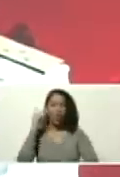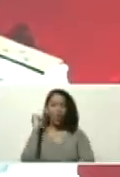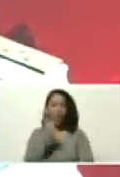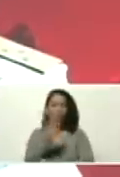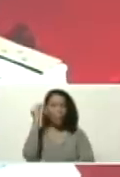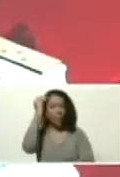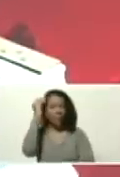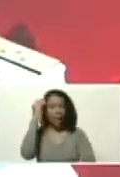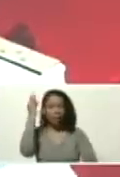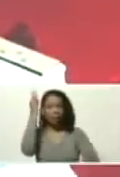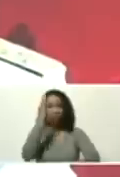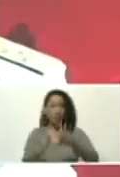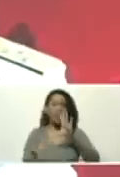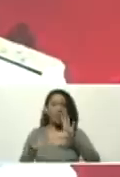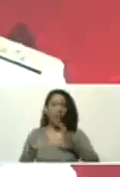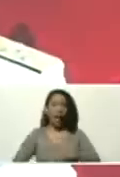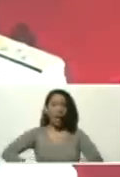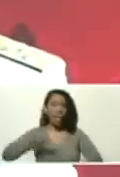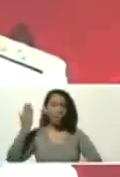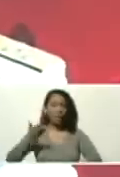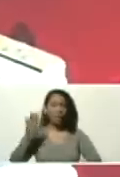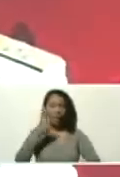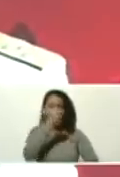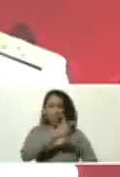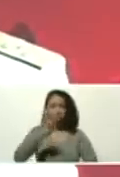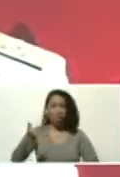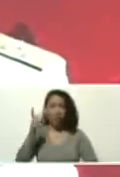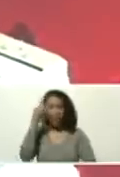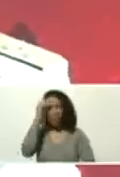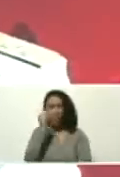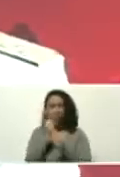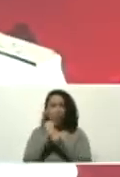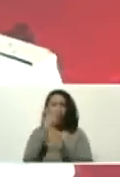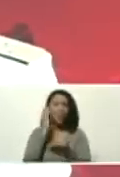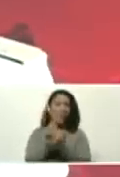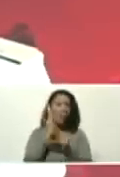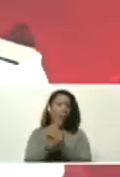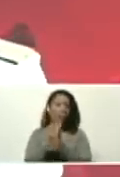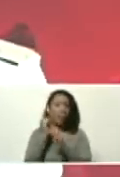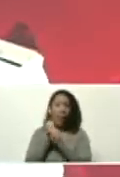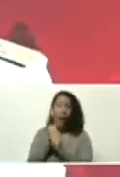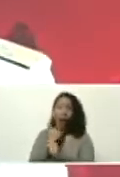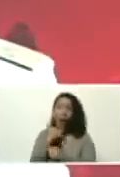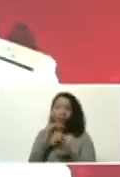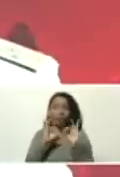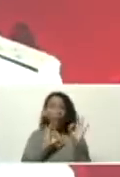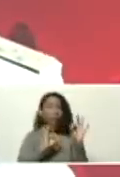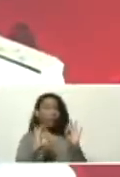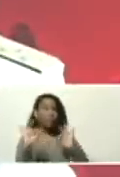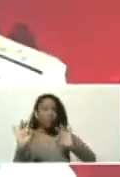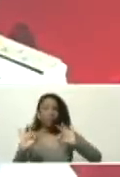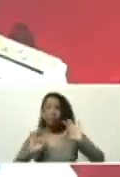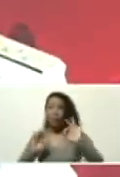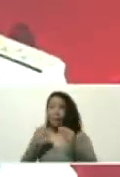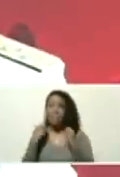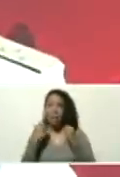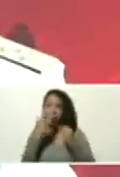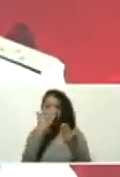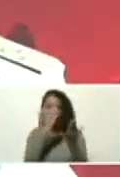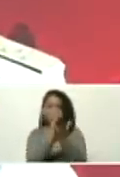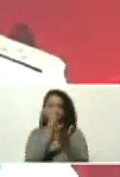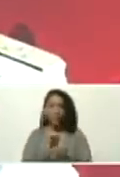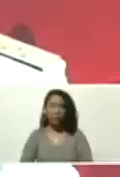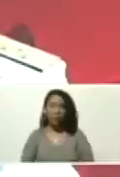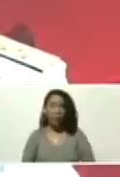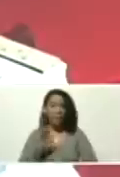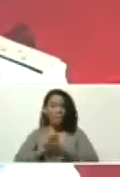haber contado con tan hidalgos tripulantes, siempre a la espera de cualquier adversidad para enfrentarla.